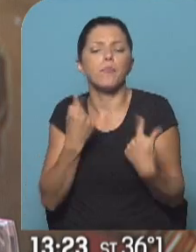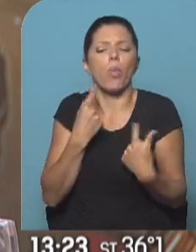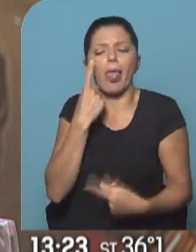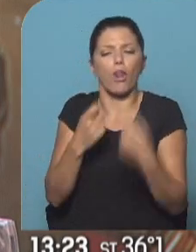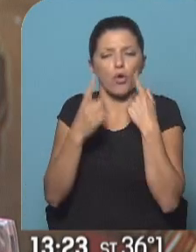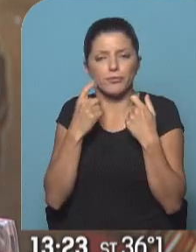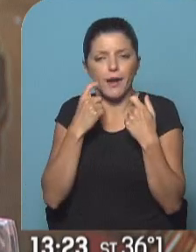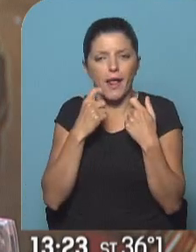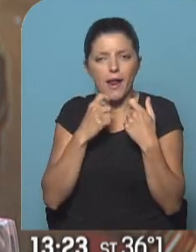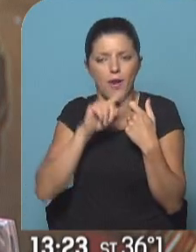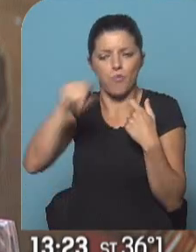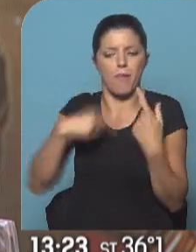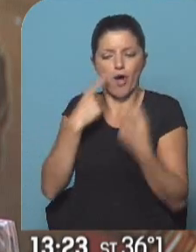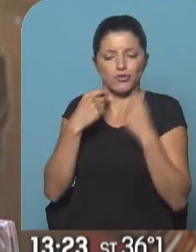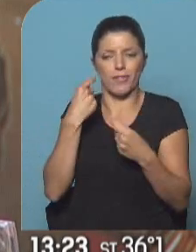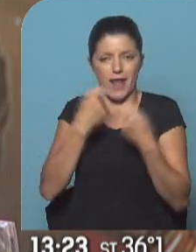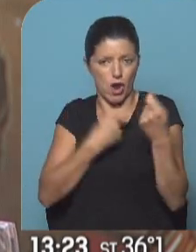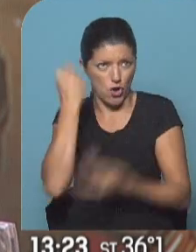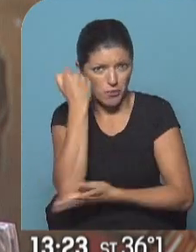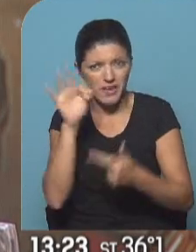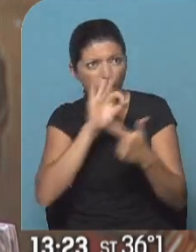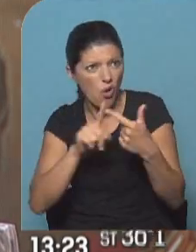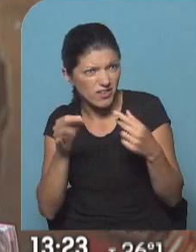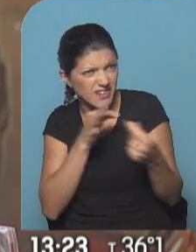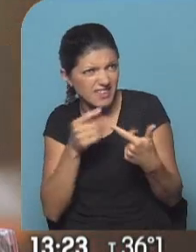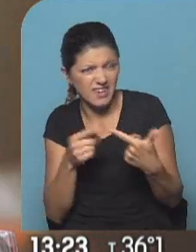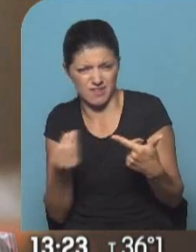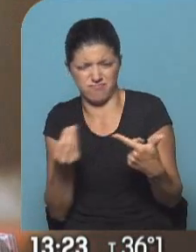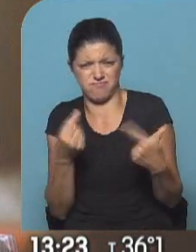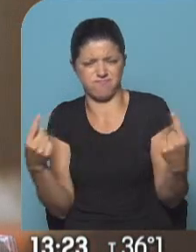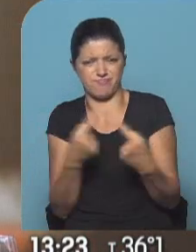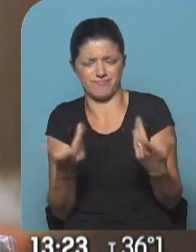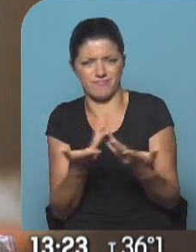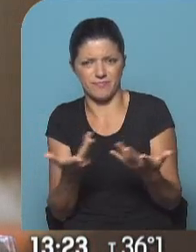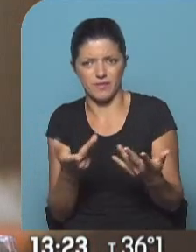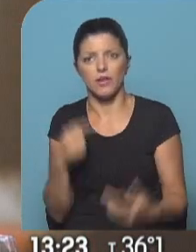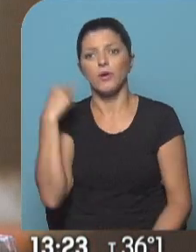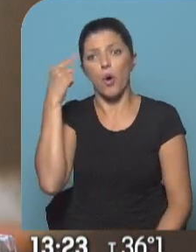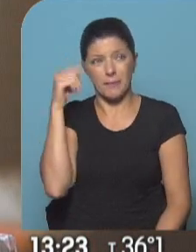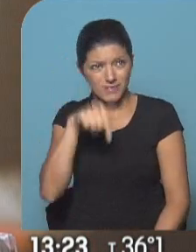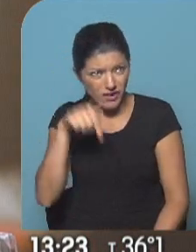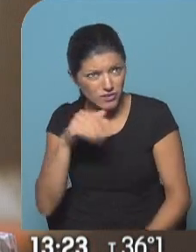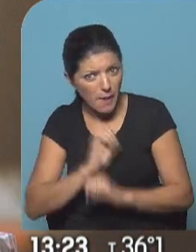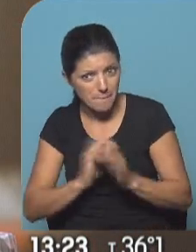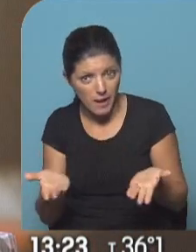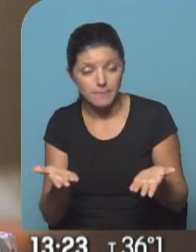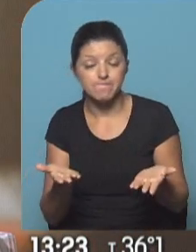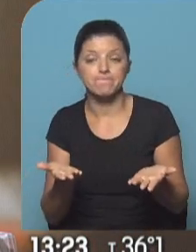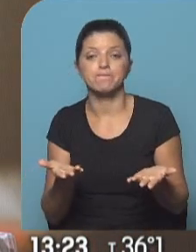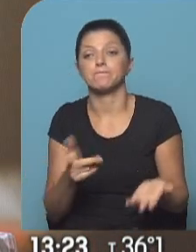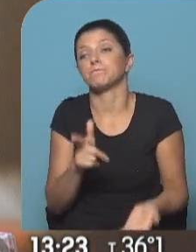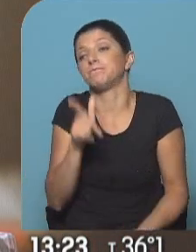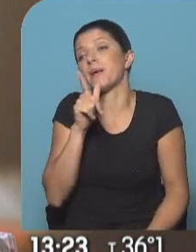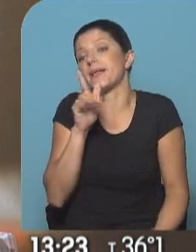sobre la economía mundial, o es una cuestión estratégica. Realmente se está pensando que este camino estaba equivocado. Esto es lo que está apareciendo,